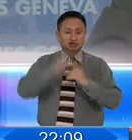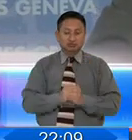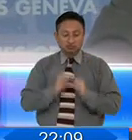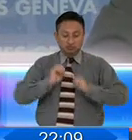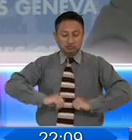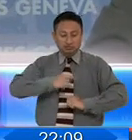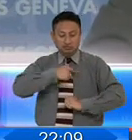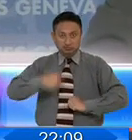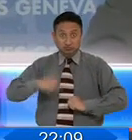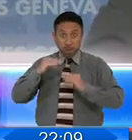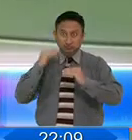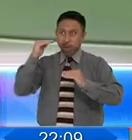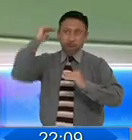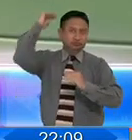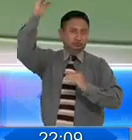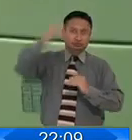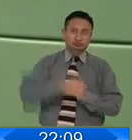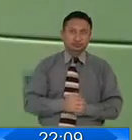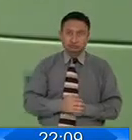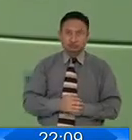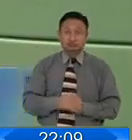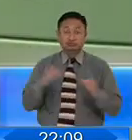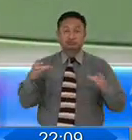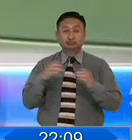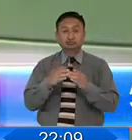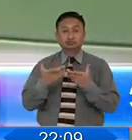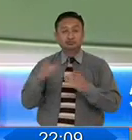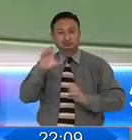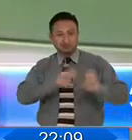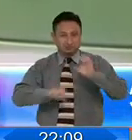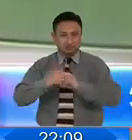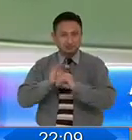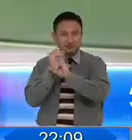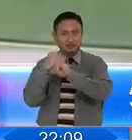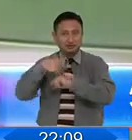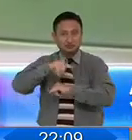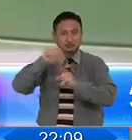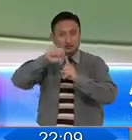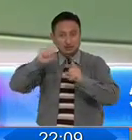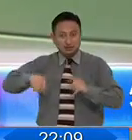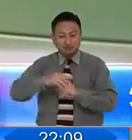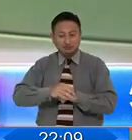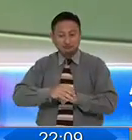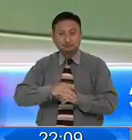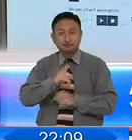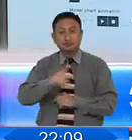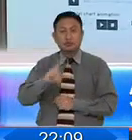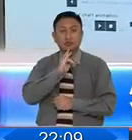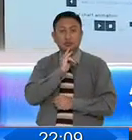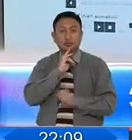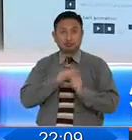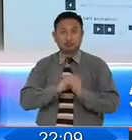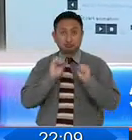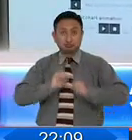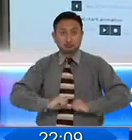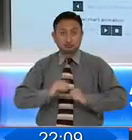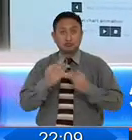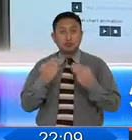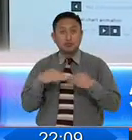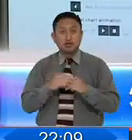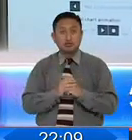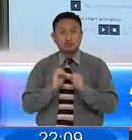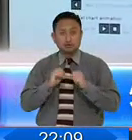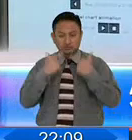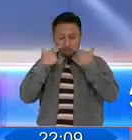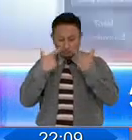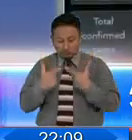China es muy elevado. El Centro de Ciencia e Ingeniería de Sistemas del Estado de Maryland, con sede en Baltimore, desarrolló un método para